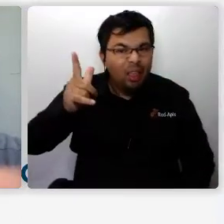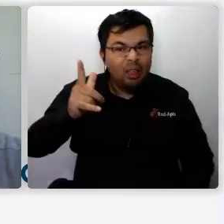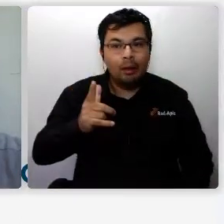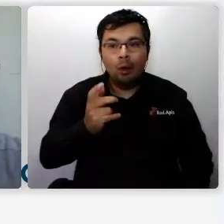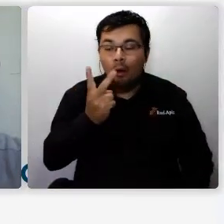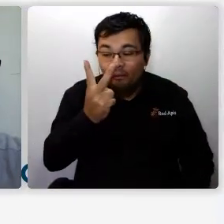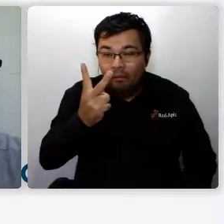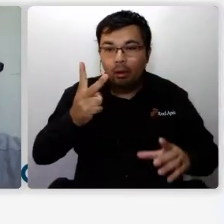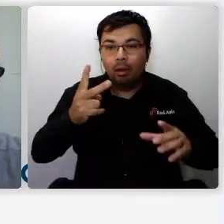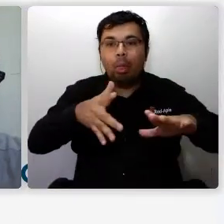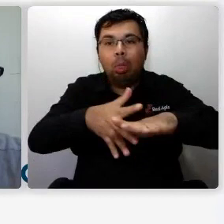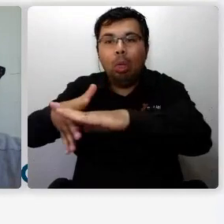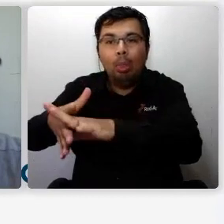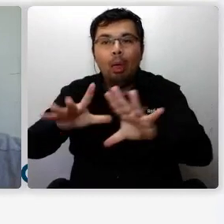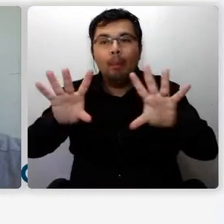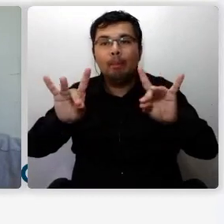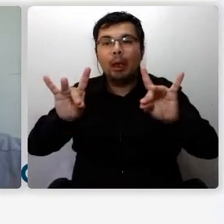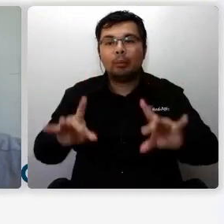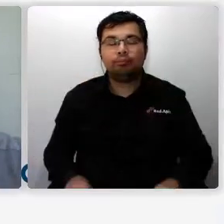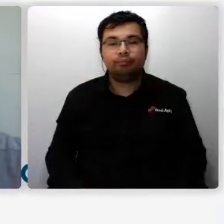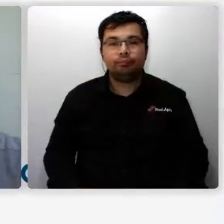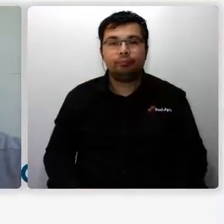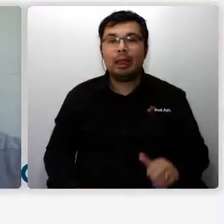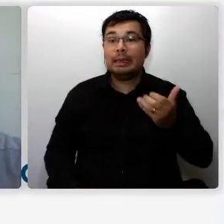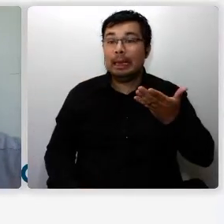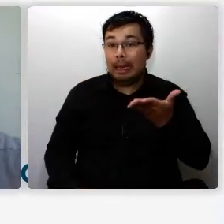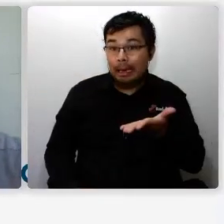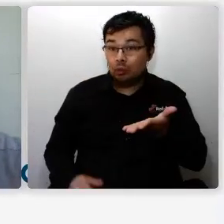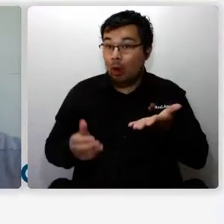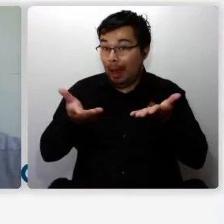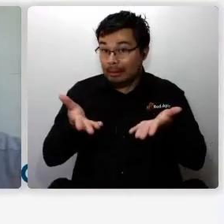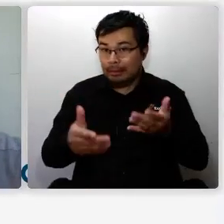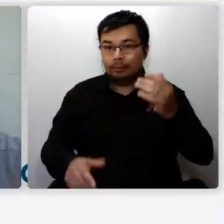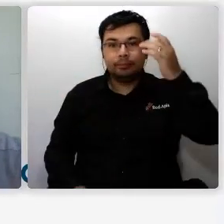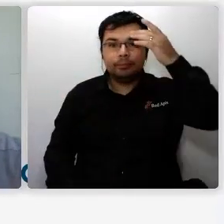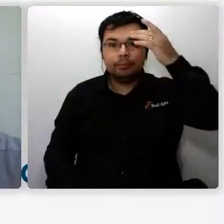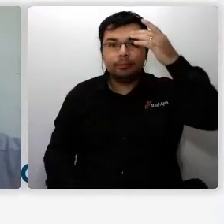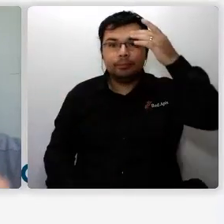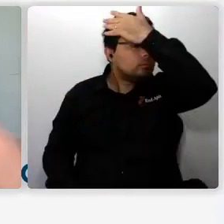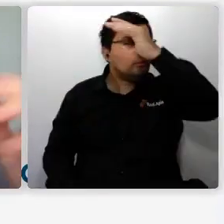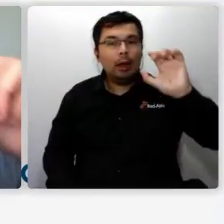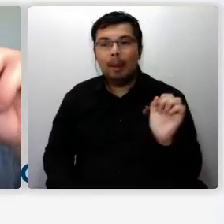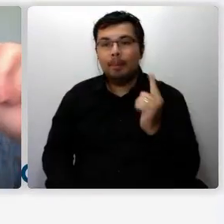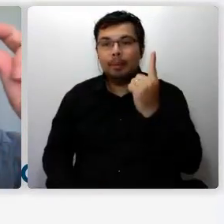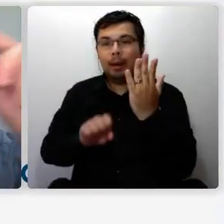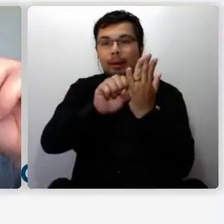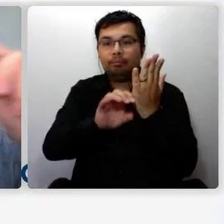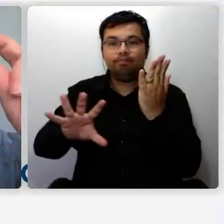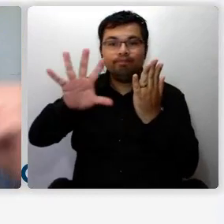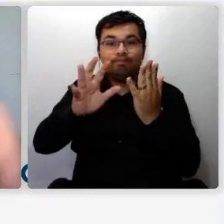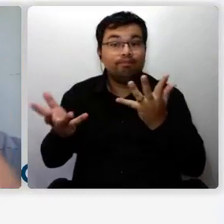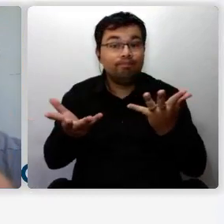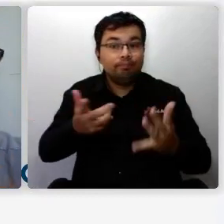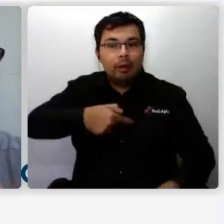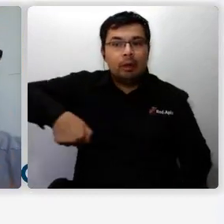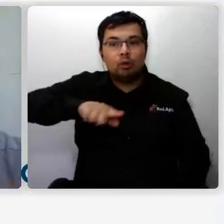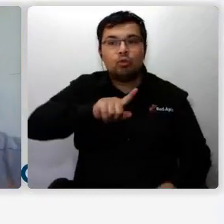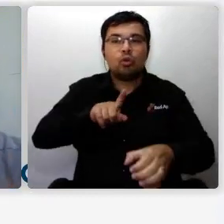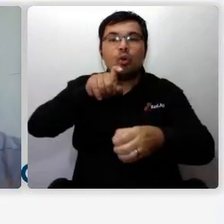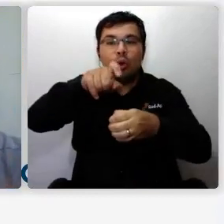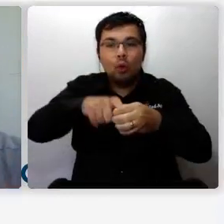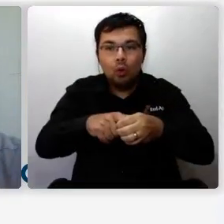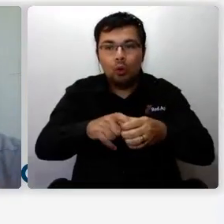mente, la primera funcionalidad que tiene la misma plataforma de Webinar Jam por donde nos hemos estado conectando es que arribita de sus pantallas tiene un botón que